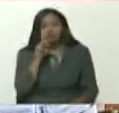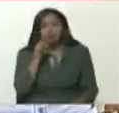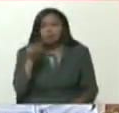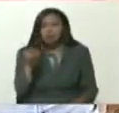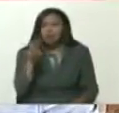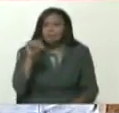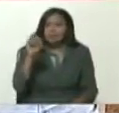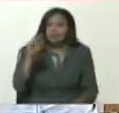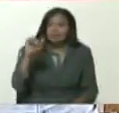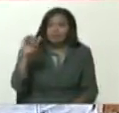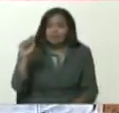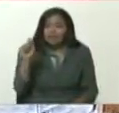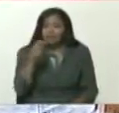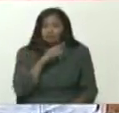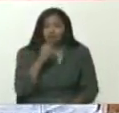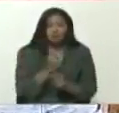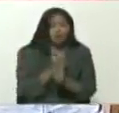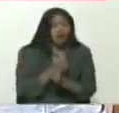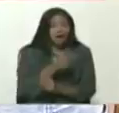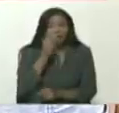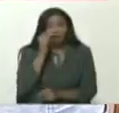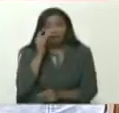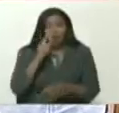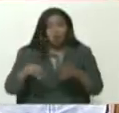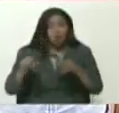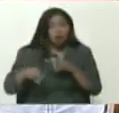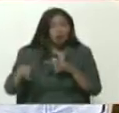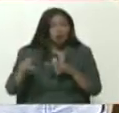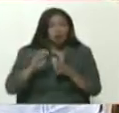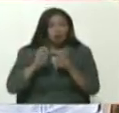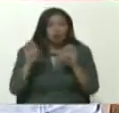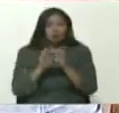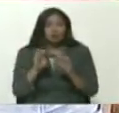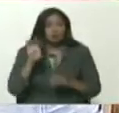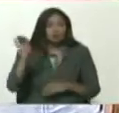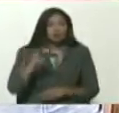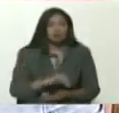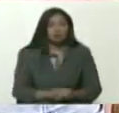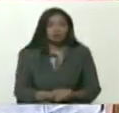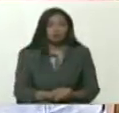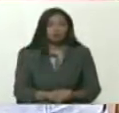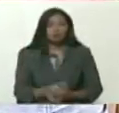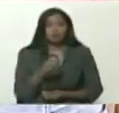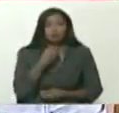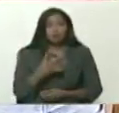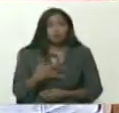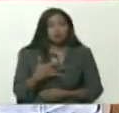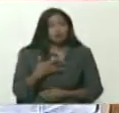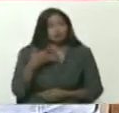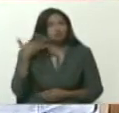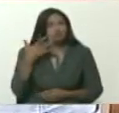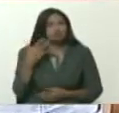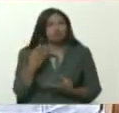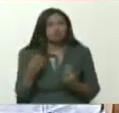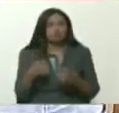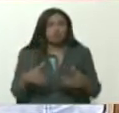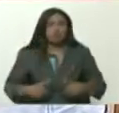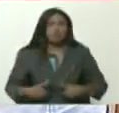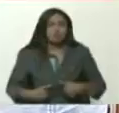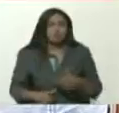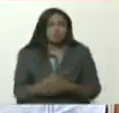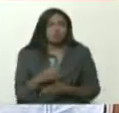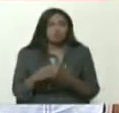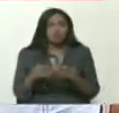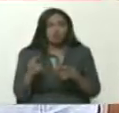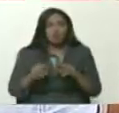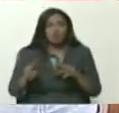te sientes trabajando para la los niños, las niñas, la educación del país? Bueno, me siento demasiado orgullosa en darle mis esfuerzos a todos estos